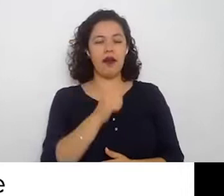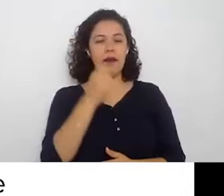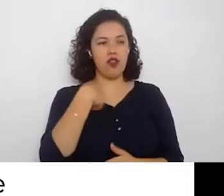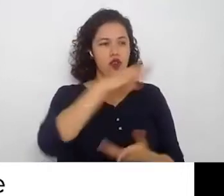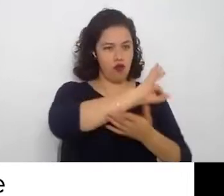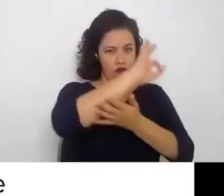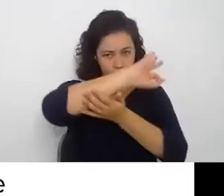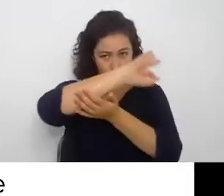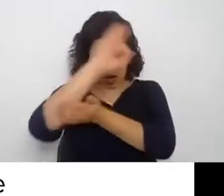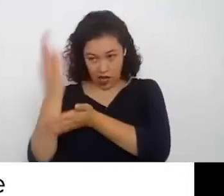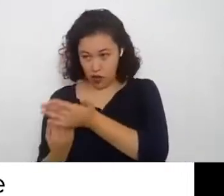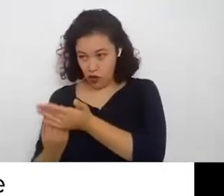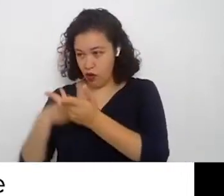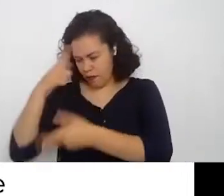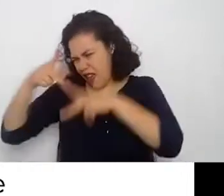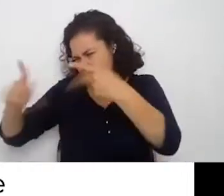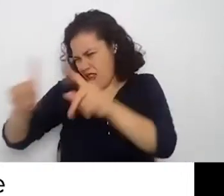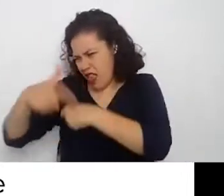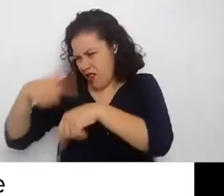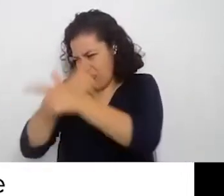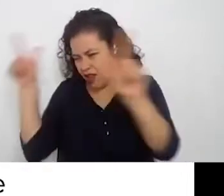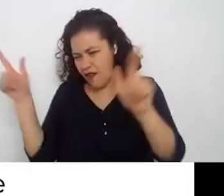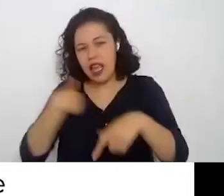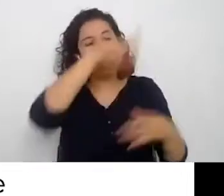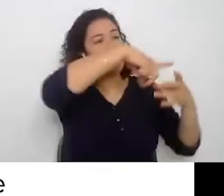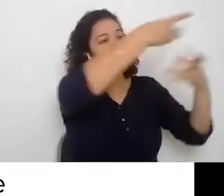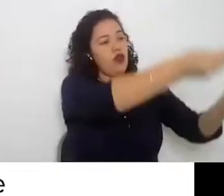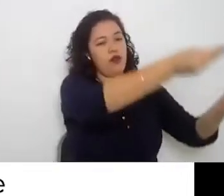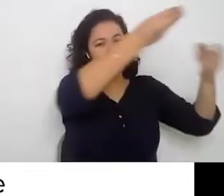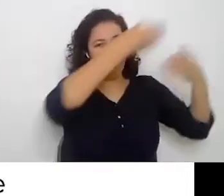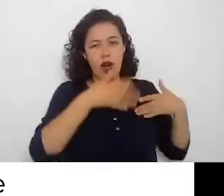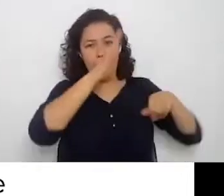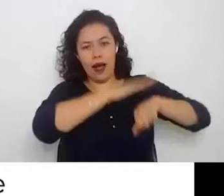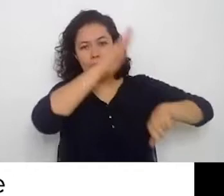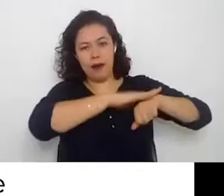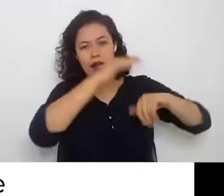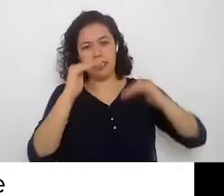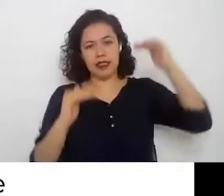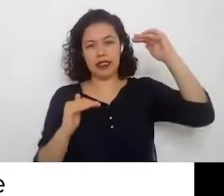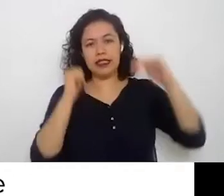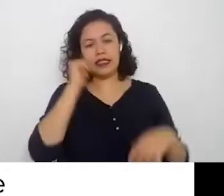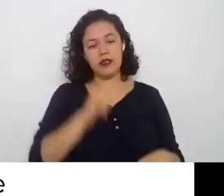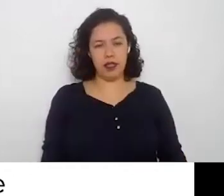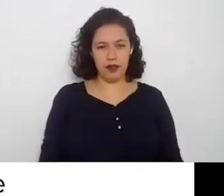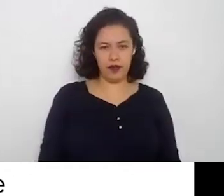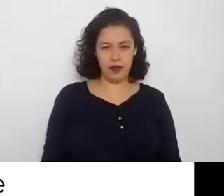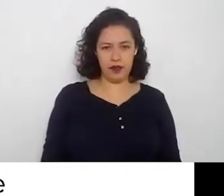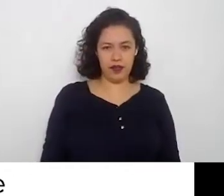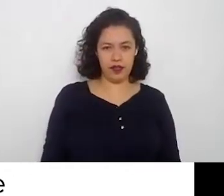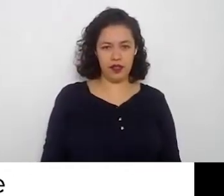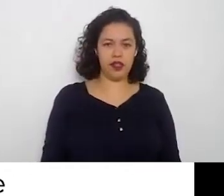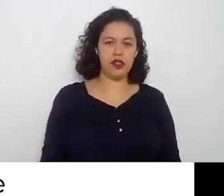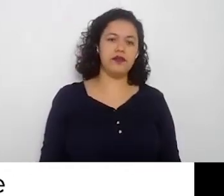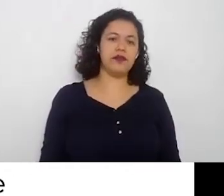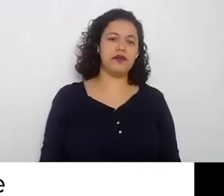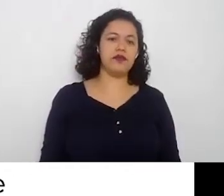que siempre sea mayor el ingreso por donativos. En este caso, es el único caso,